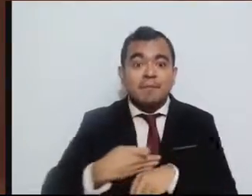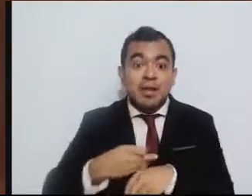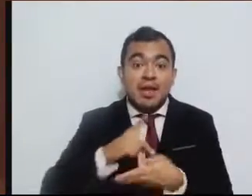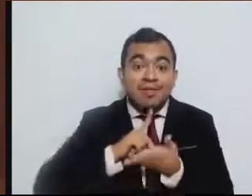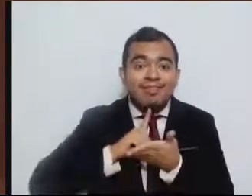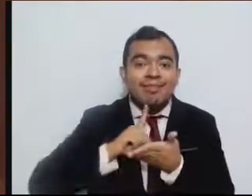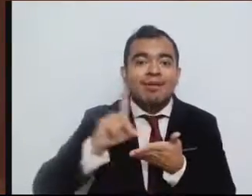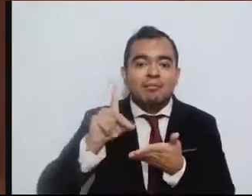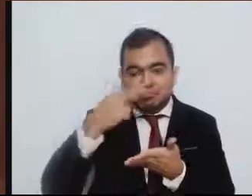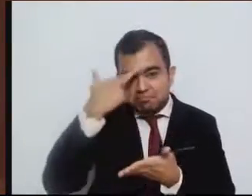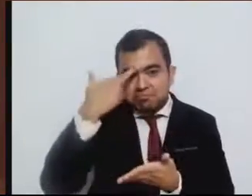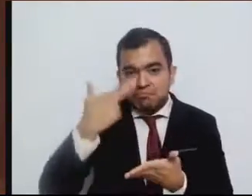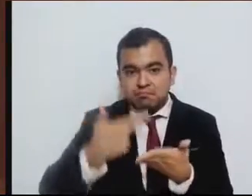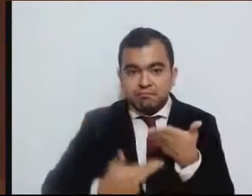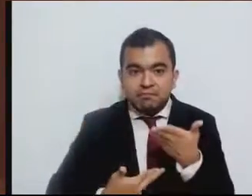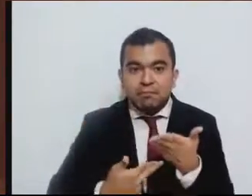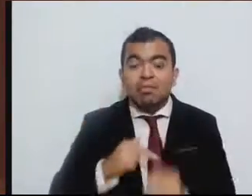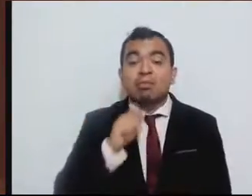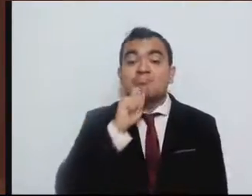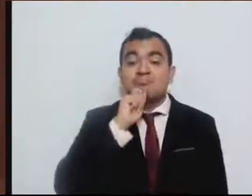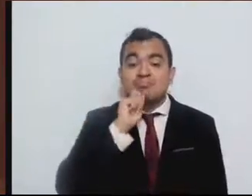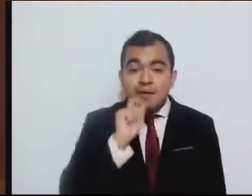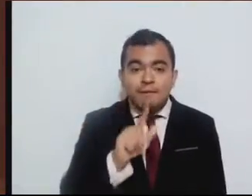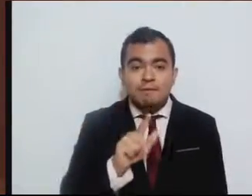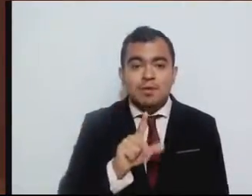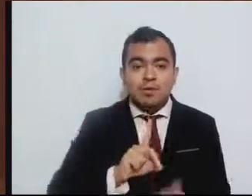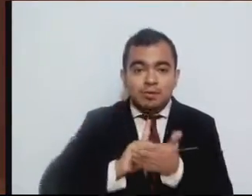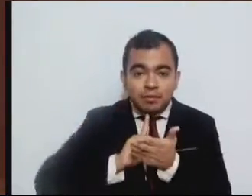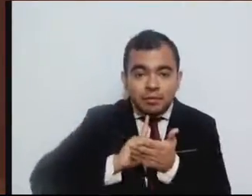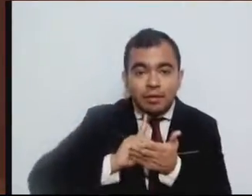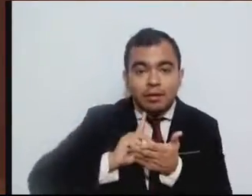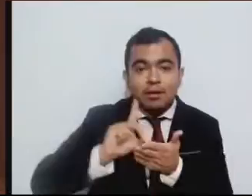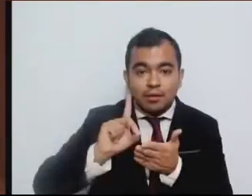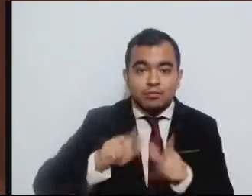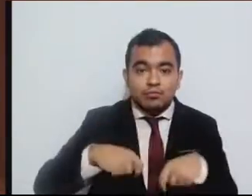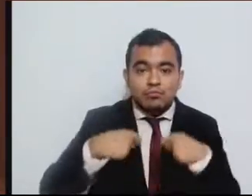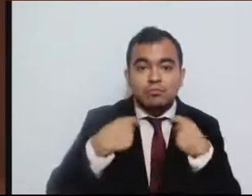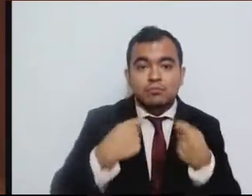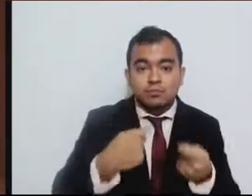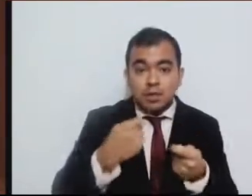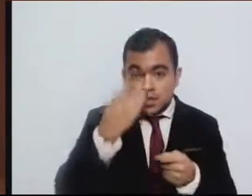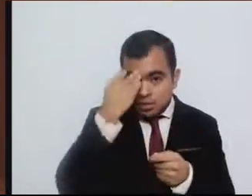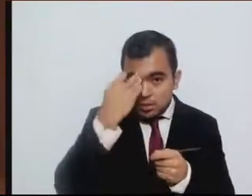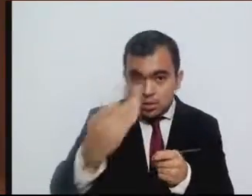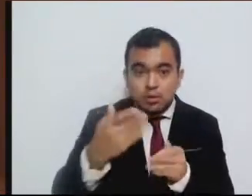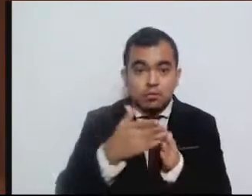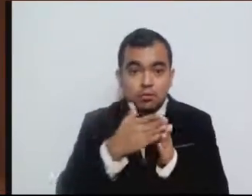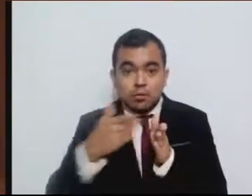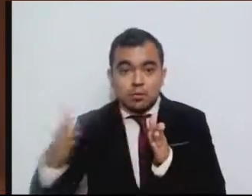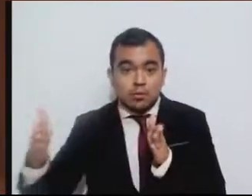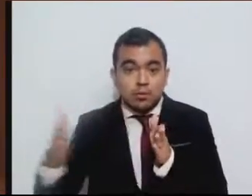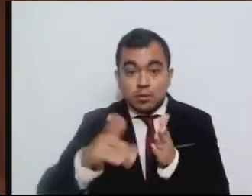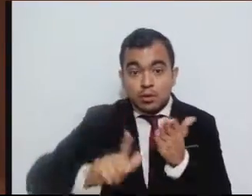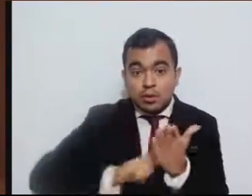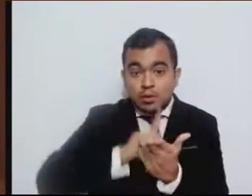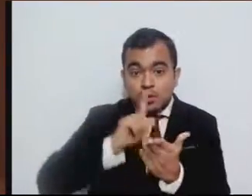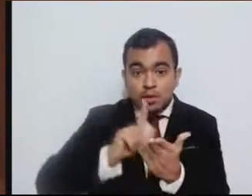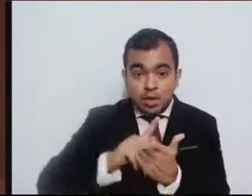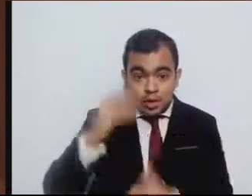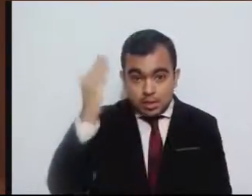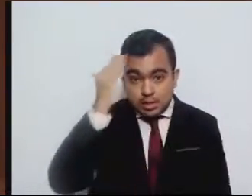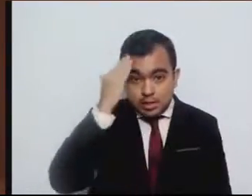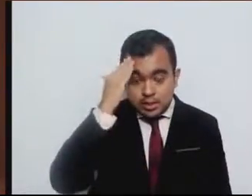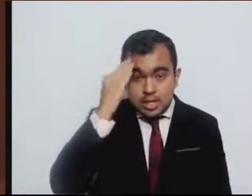los procesos de restitución de derechos no se cumplen en el plazo estipulado por la Ley General de Derechos de